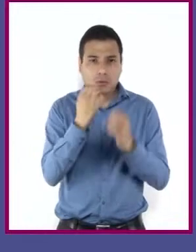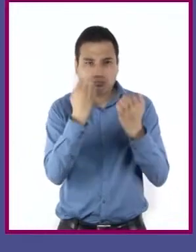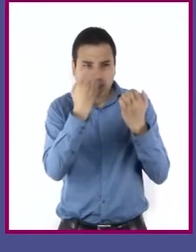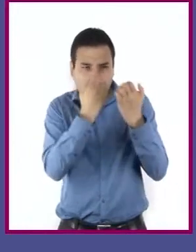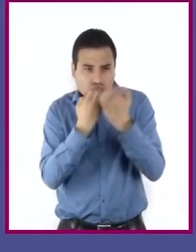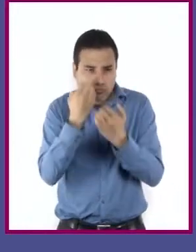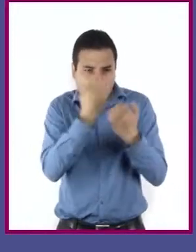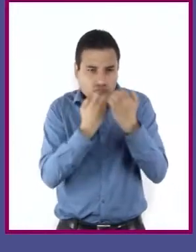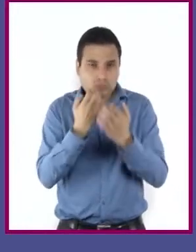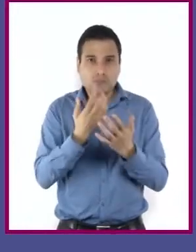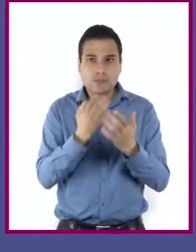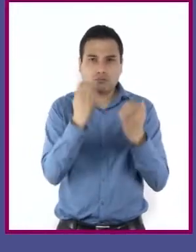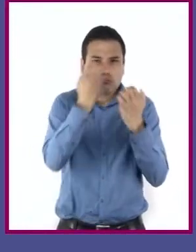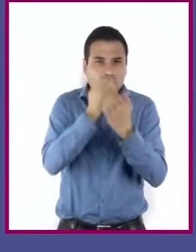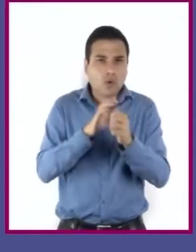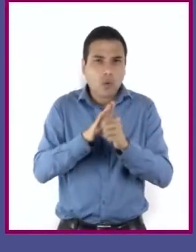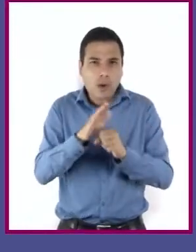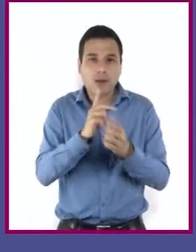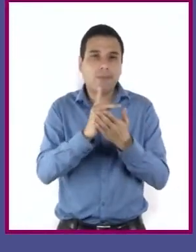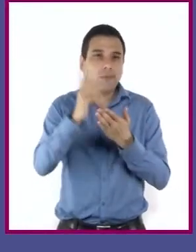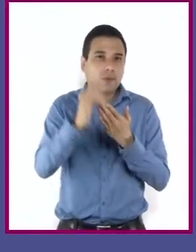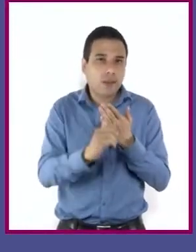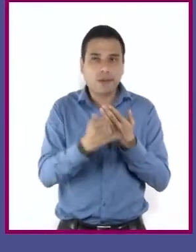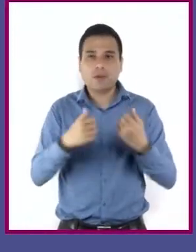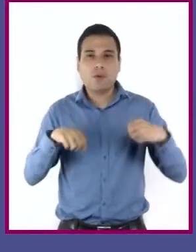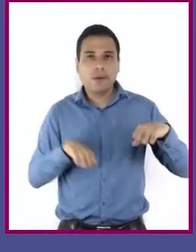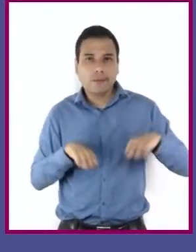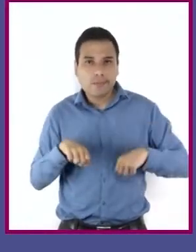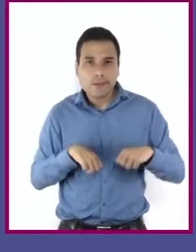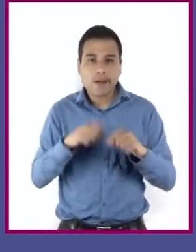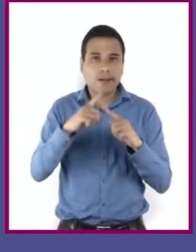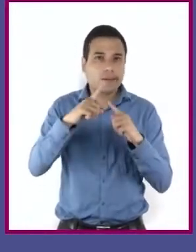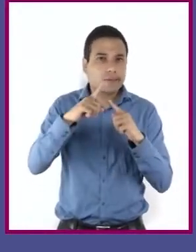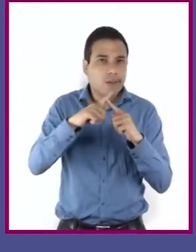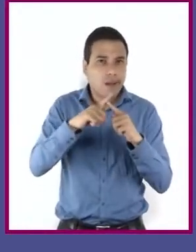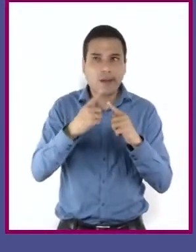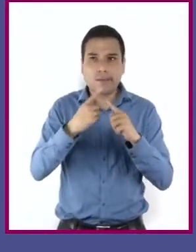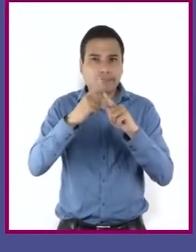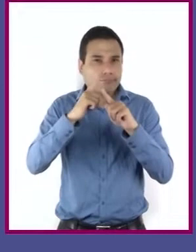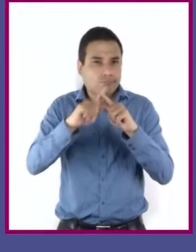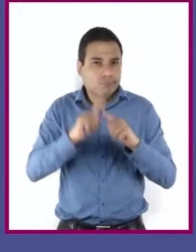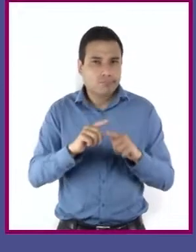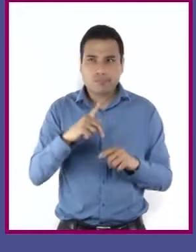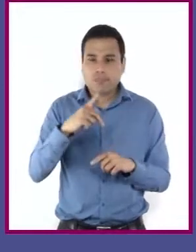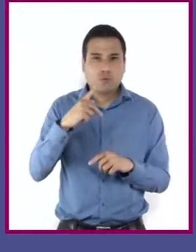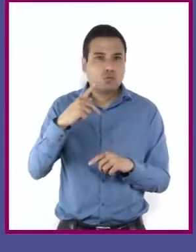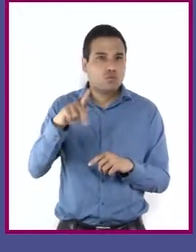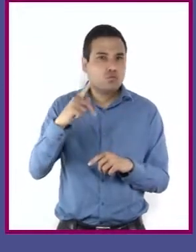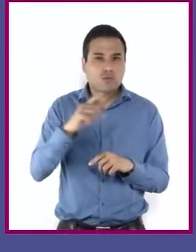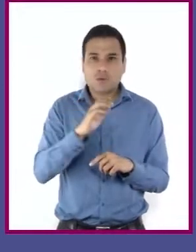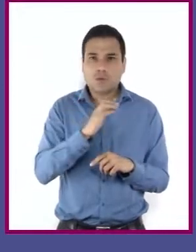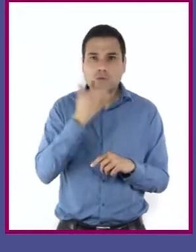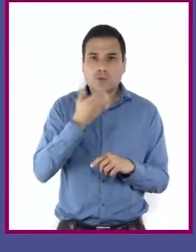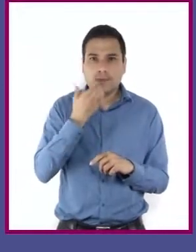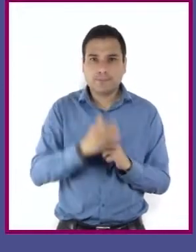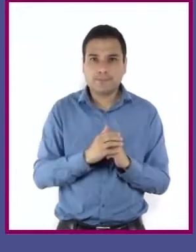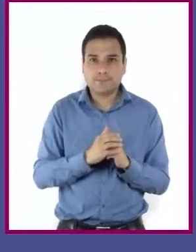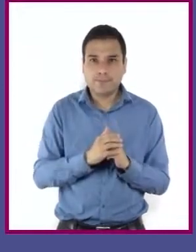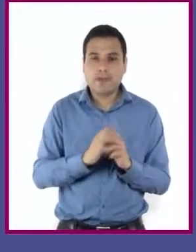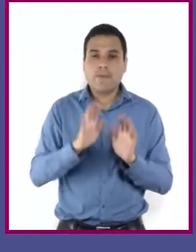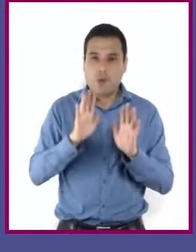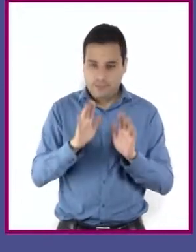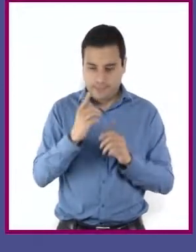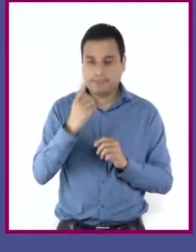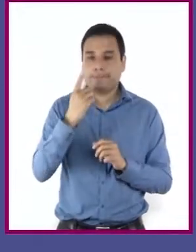finalizar un proyecto, una actividad o una tarea para evaluar qué tanto hemos avanzado. Veamos el otro lado